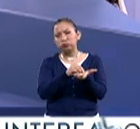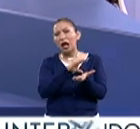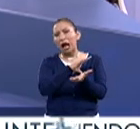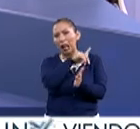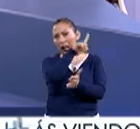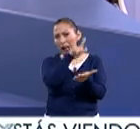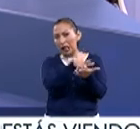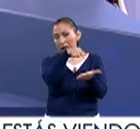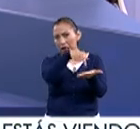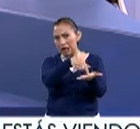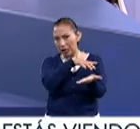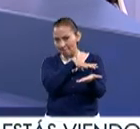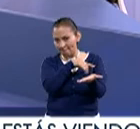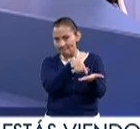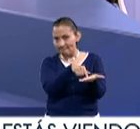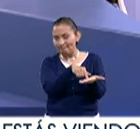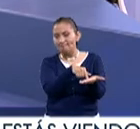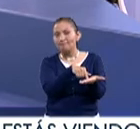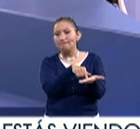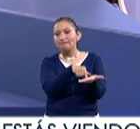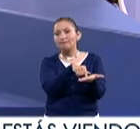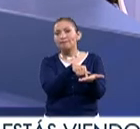ley que